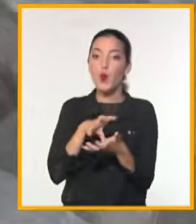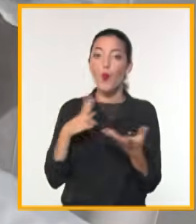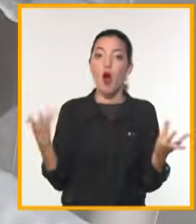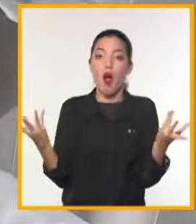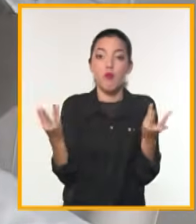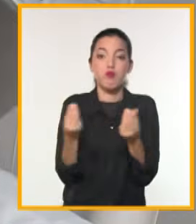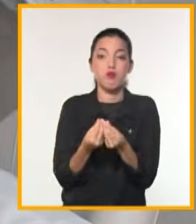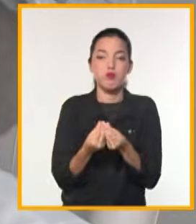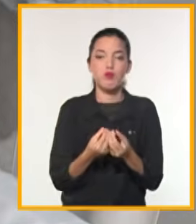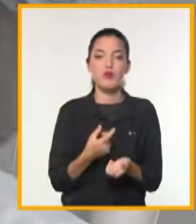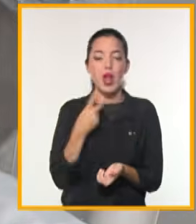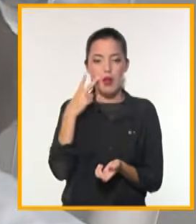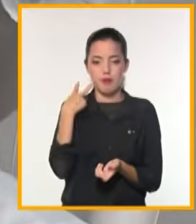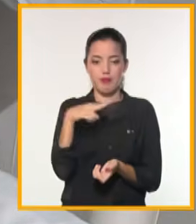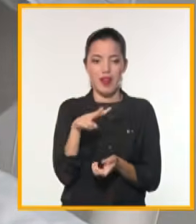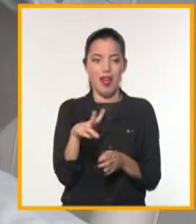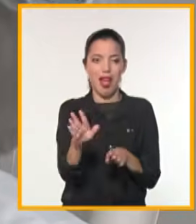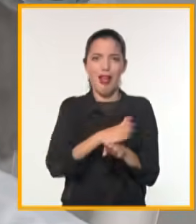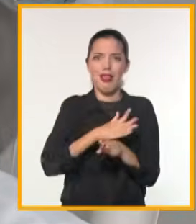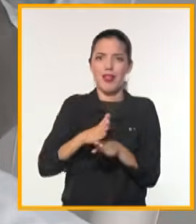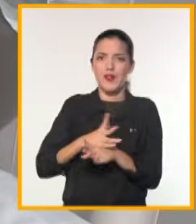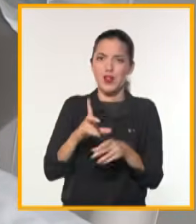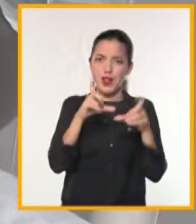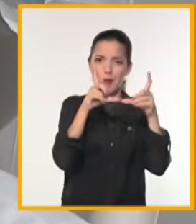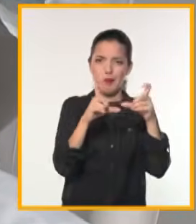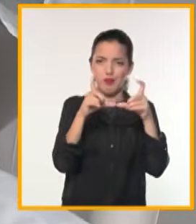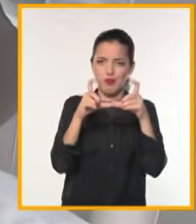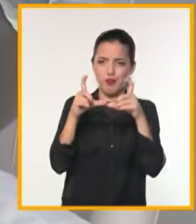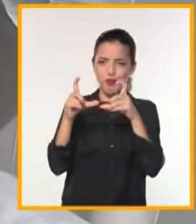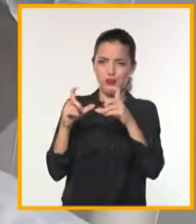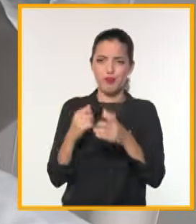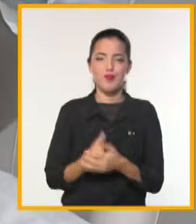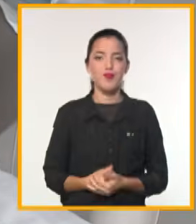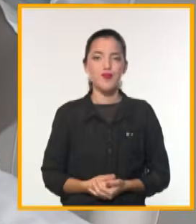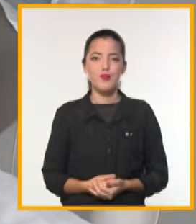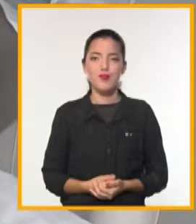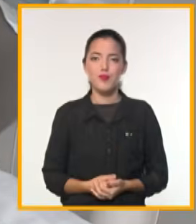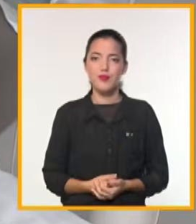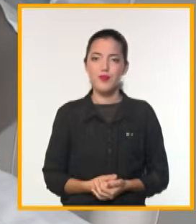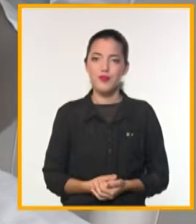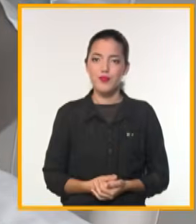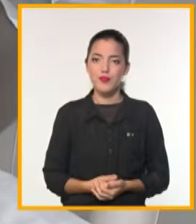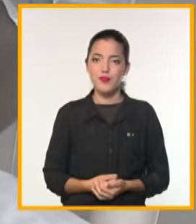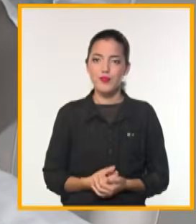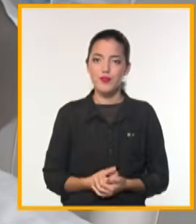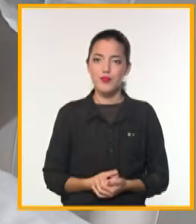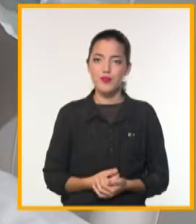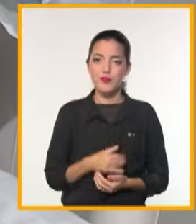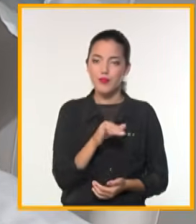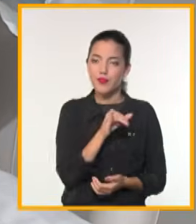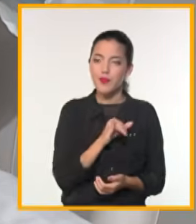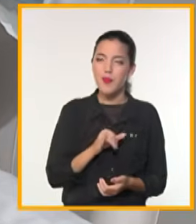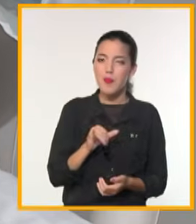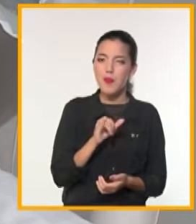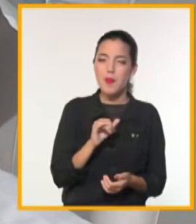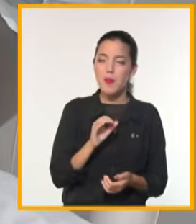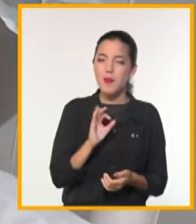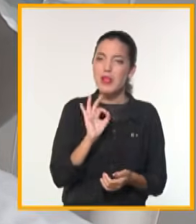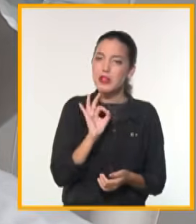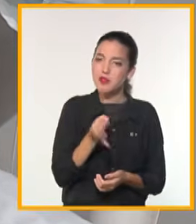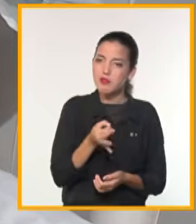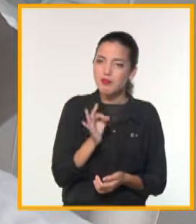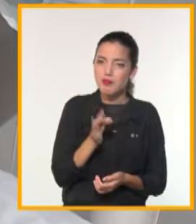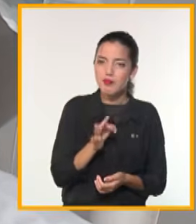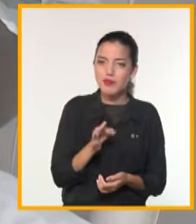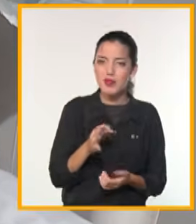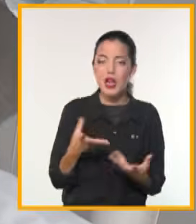fotografías, todo lo que es la secundaria, todo lo que es el pre, y realmente Aquí está ahí también. estamos, ahí estoy yo también,